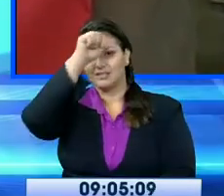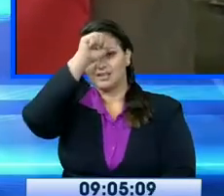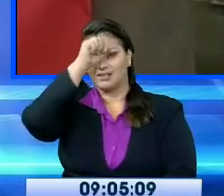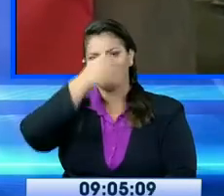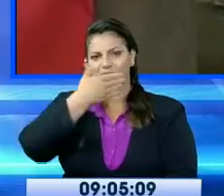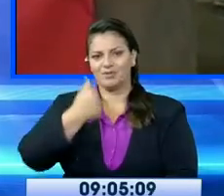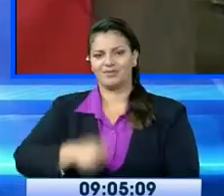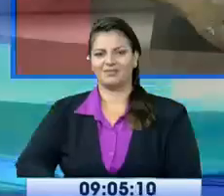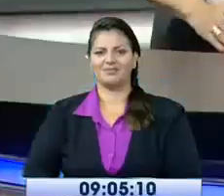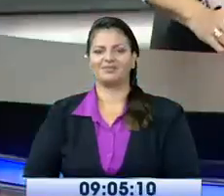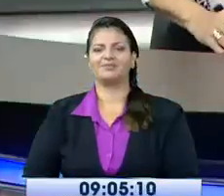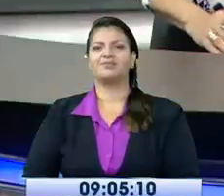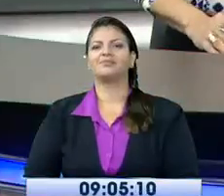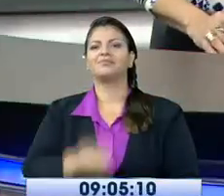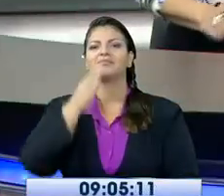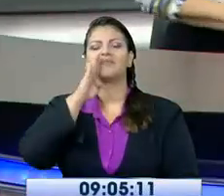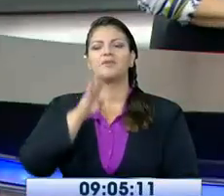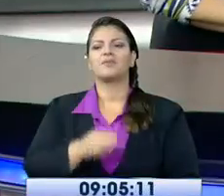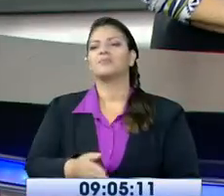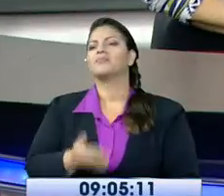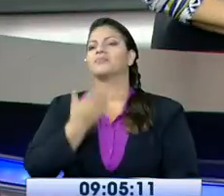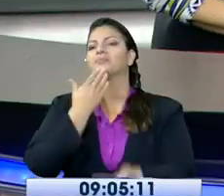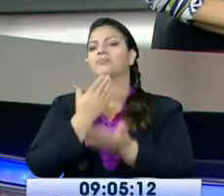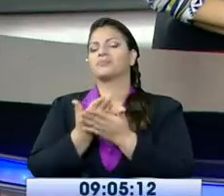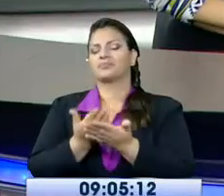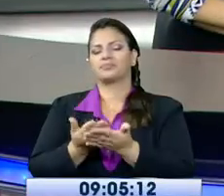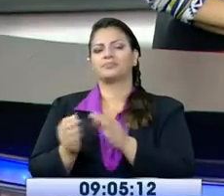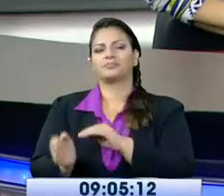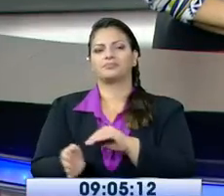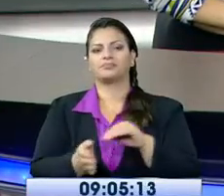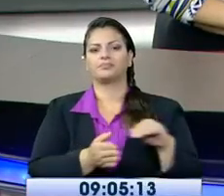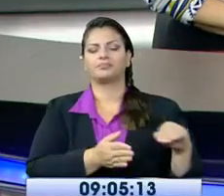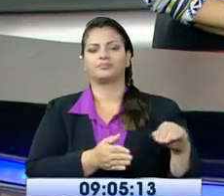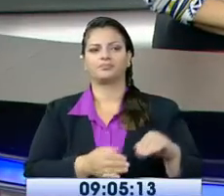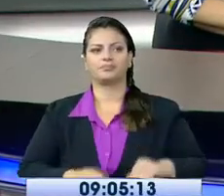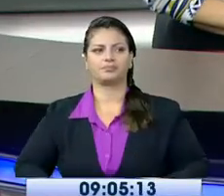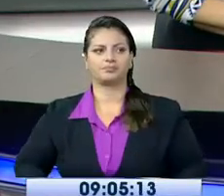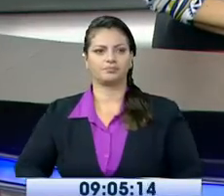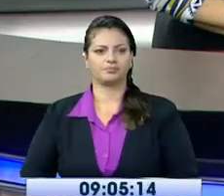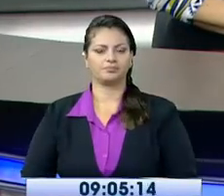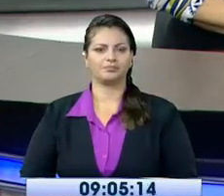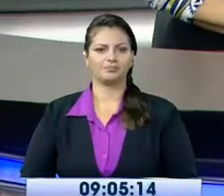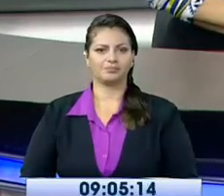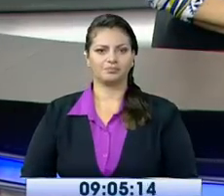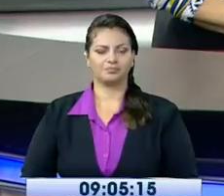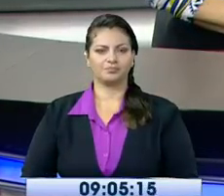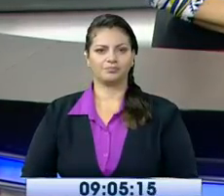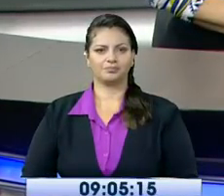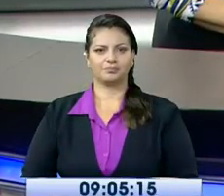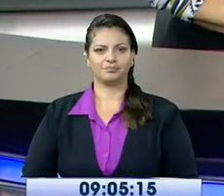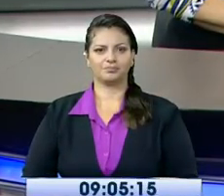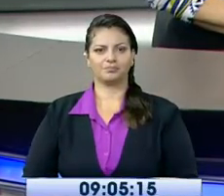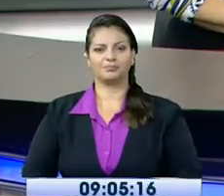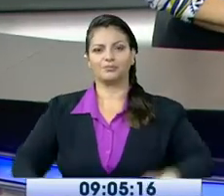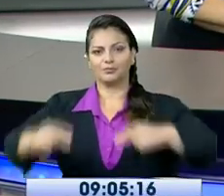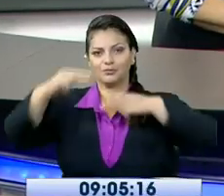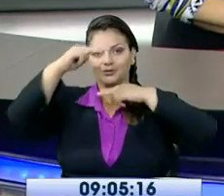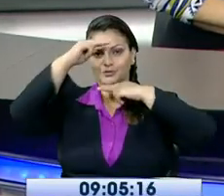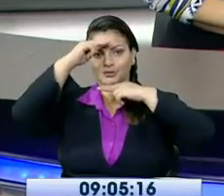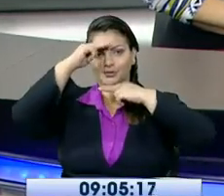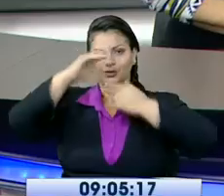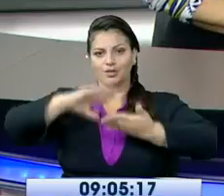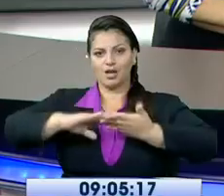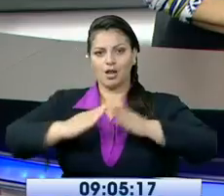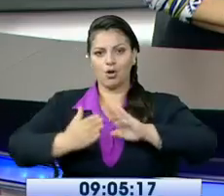adelante. Bueno, vamos ahora con esta información, claro que nos ocupa este momento. Por supuesto, y es que la noticia en la comunidad premió